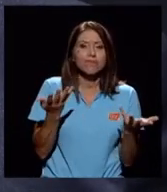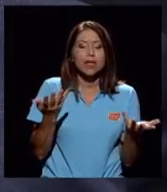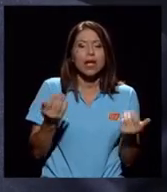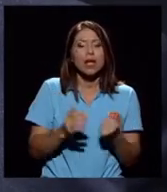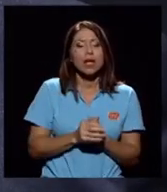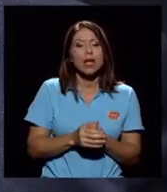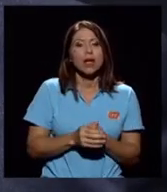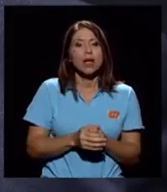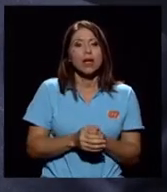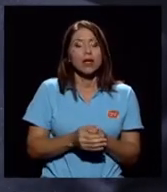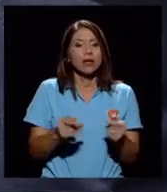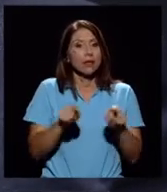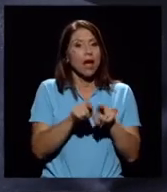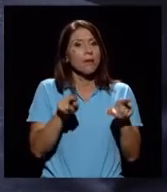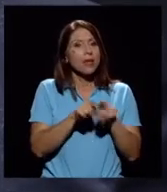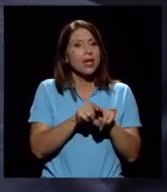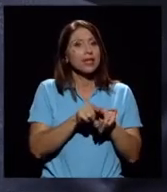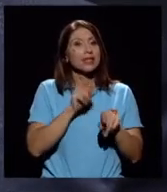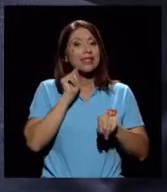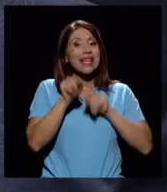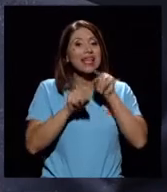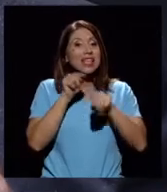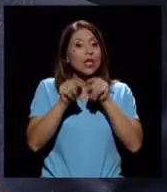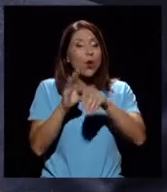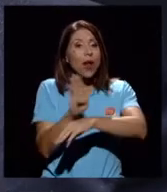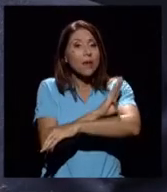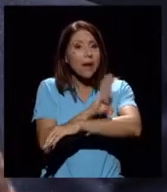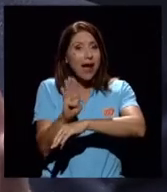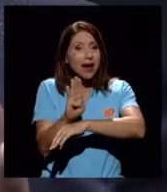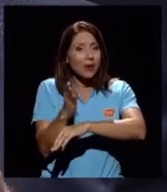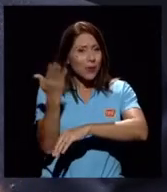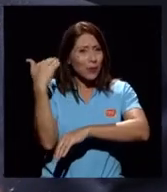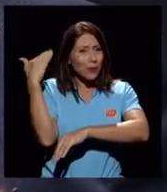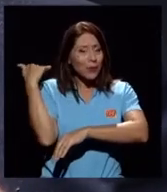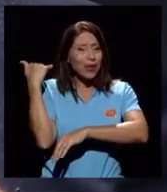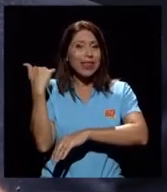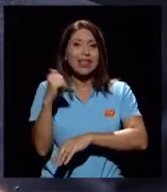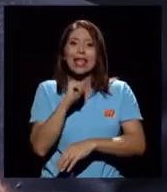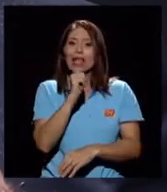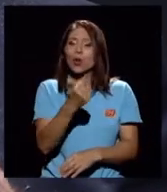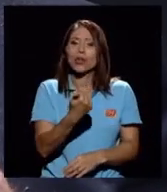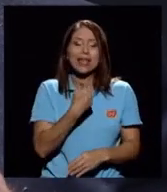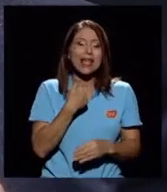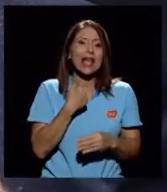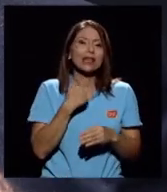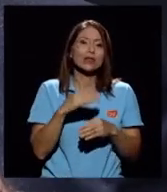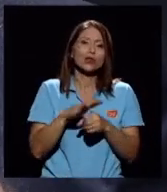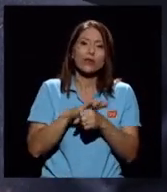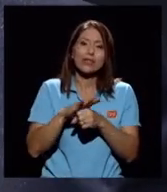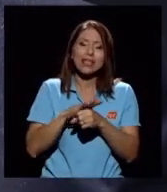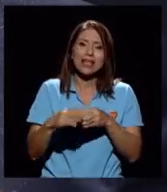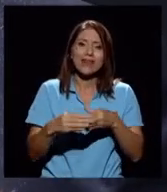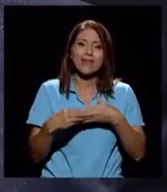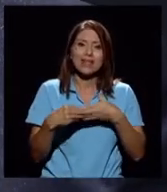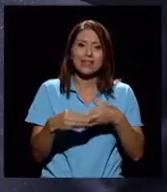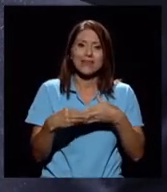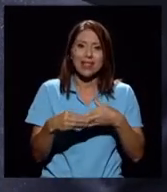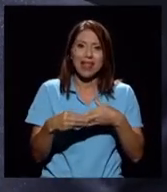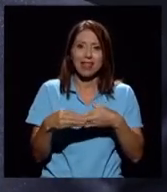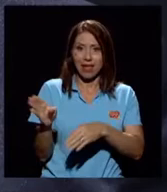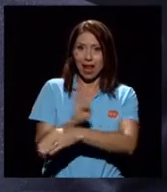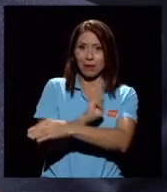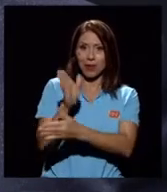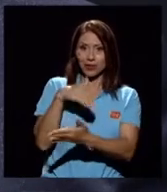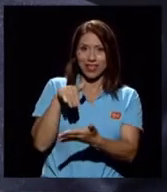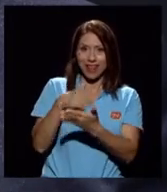también se criticó al banco en su oportunidad de no tener suficiente flexibilidad al banco central que quiero decir